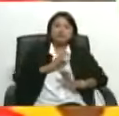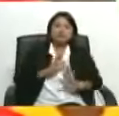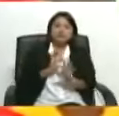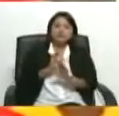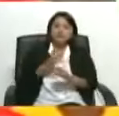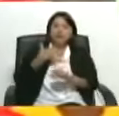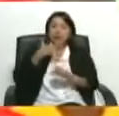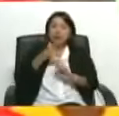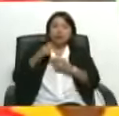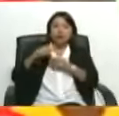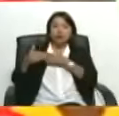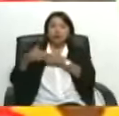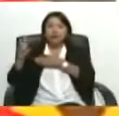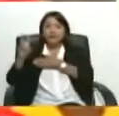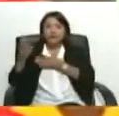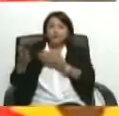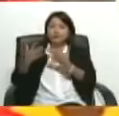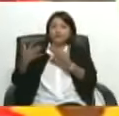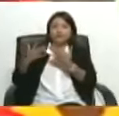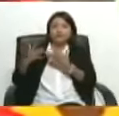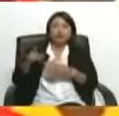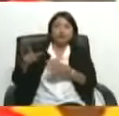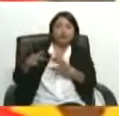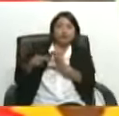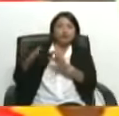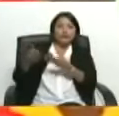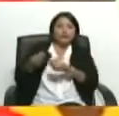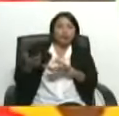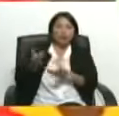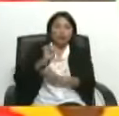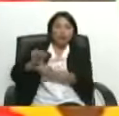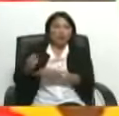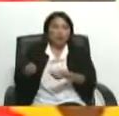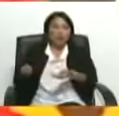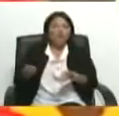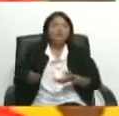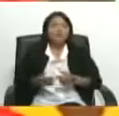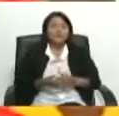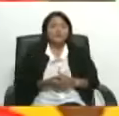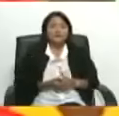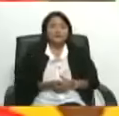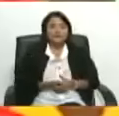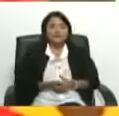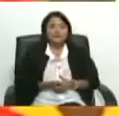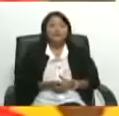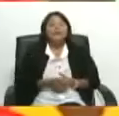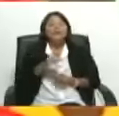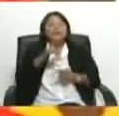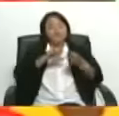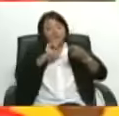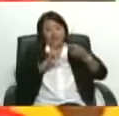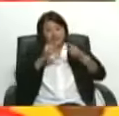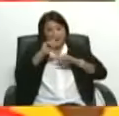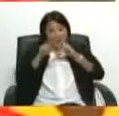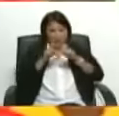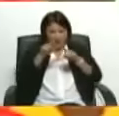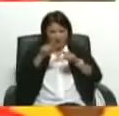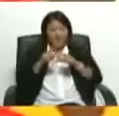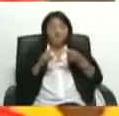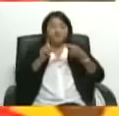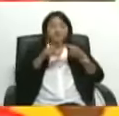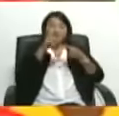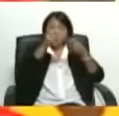intentar hacer algo contra el país. Voy. Primero, ¿está usted de acuerdo, primera pregunta,